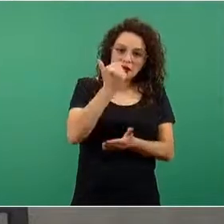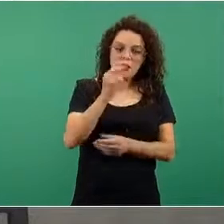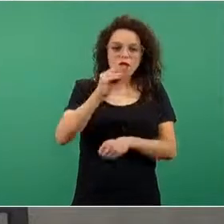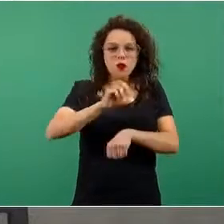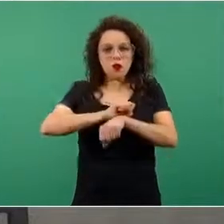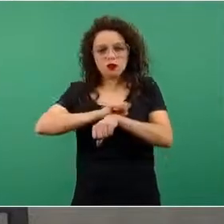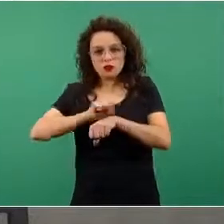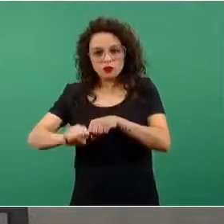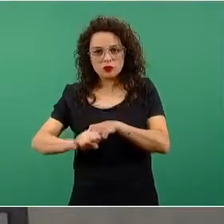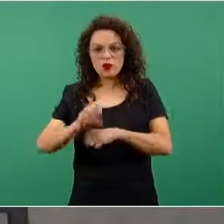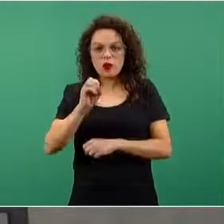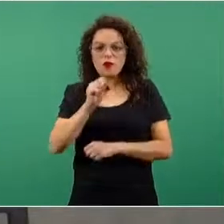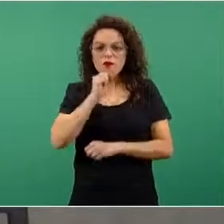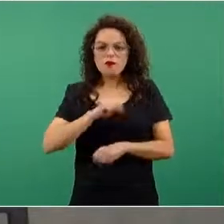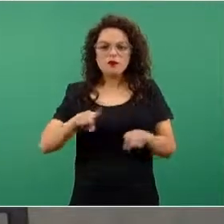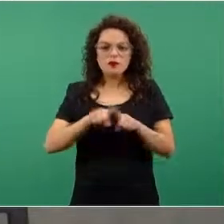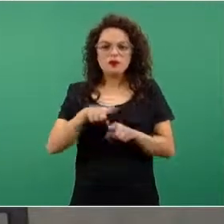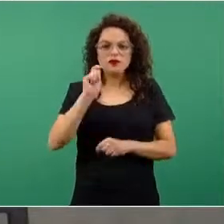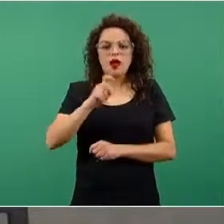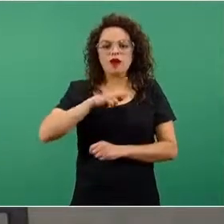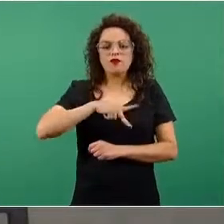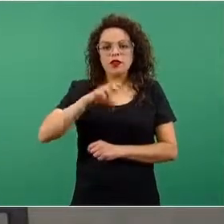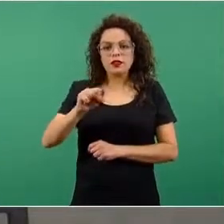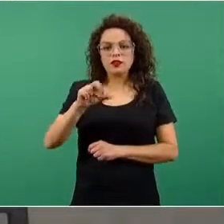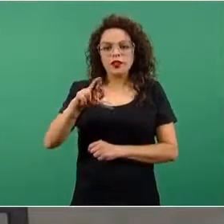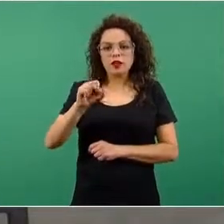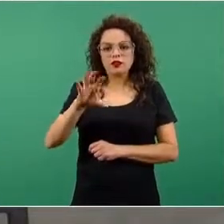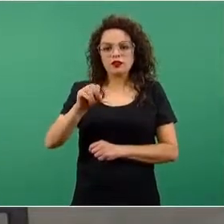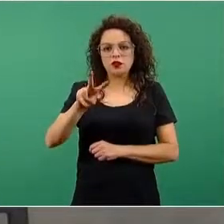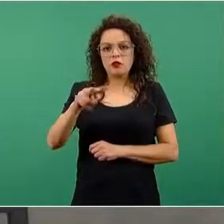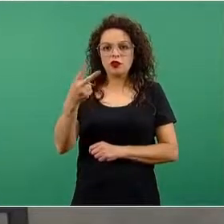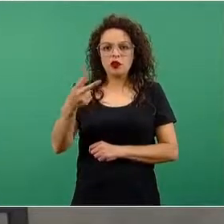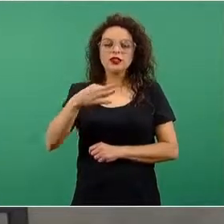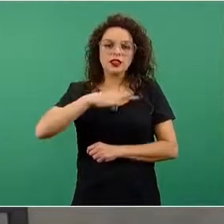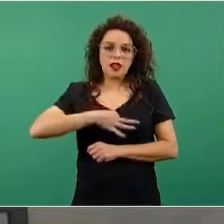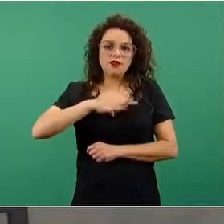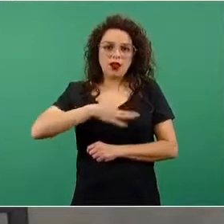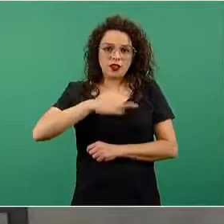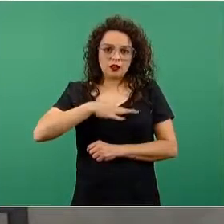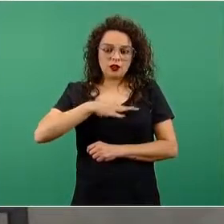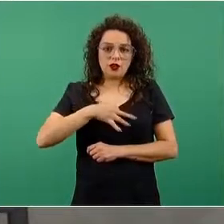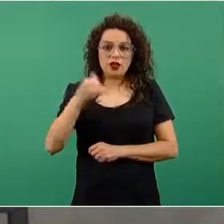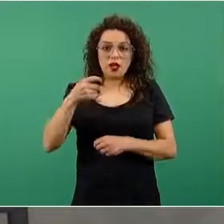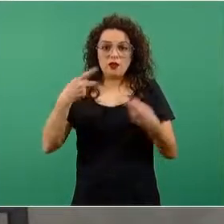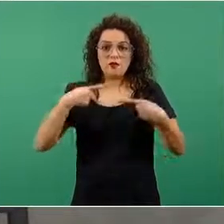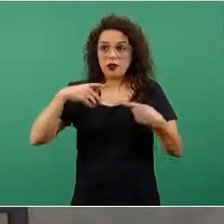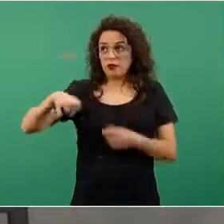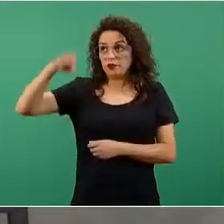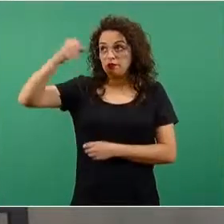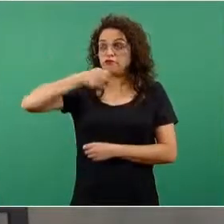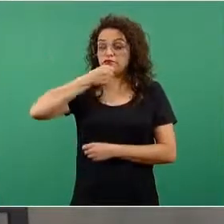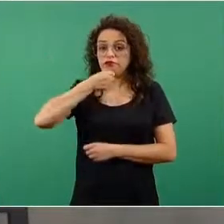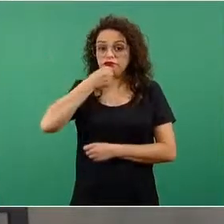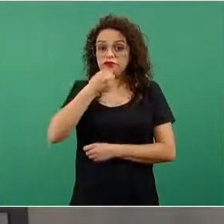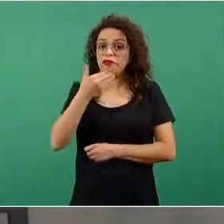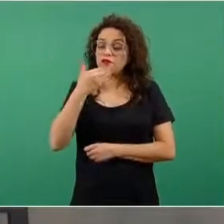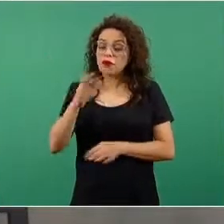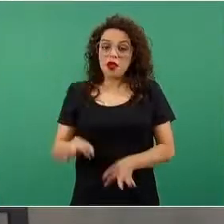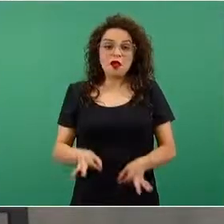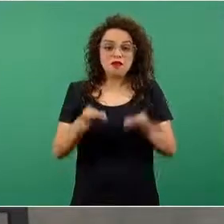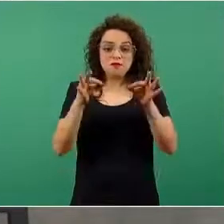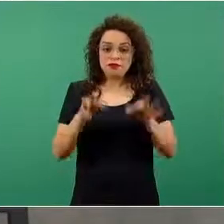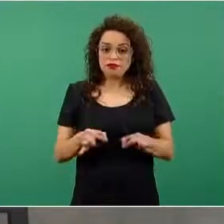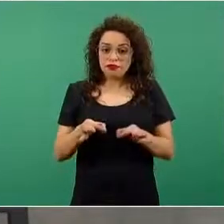también del virus SARS-CoV-2 o de la infección por el virus SARS-CoV-2, y también en personas adultas mayores, donde tiene una